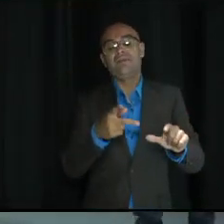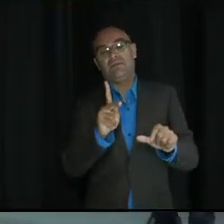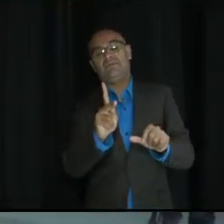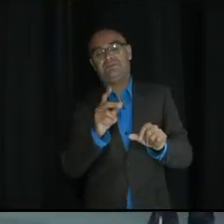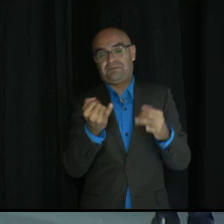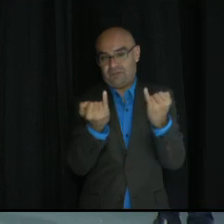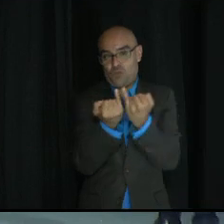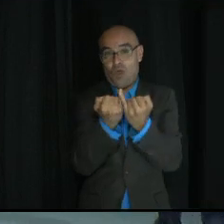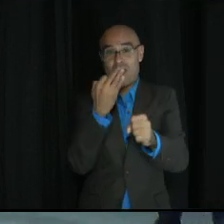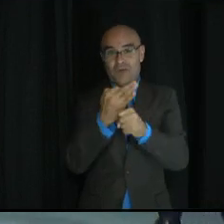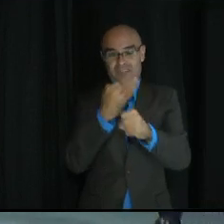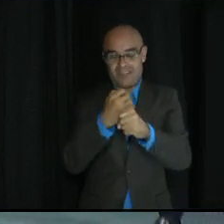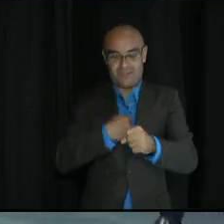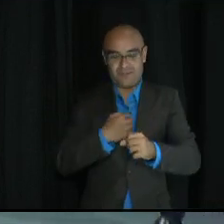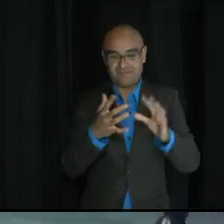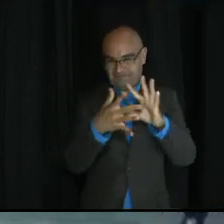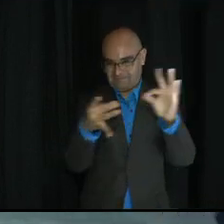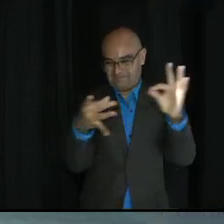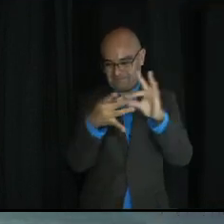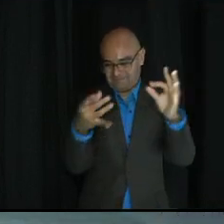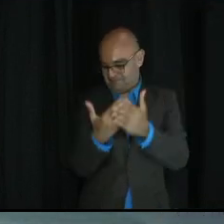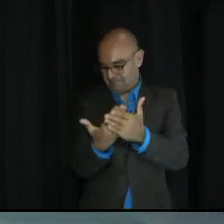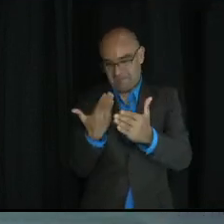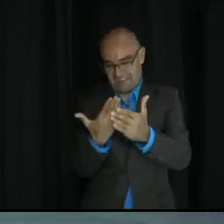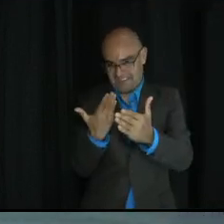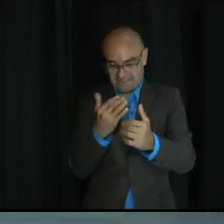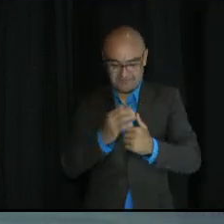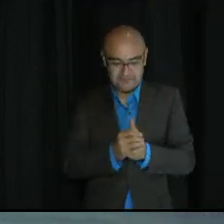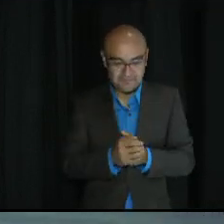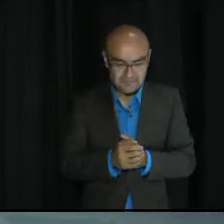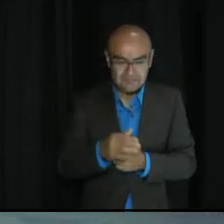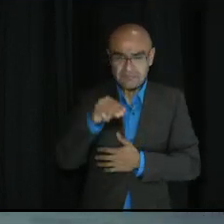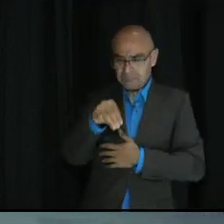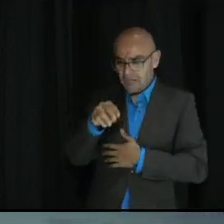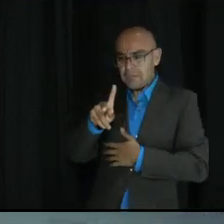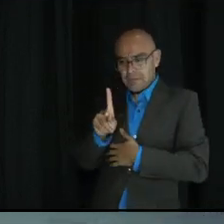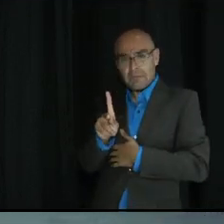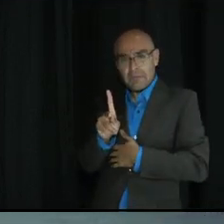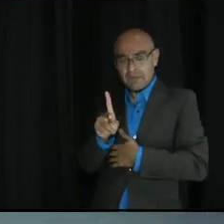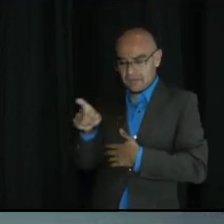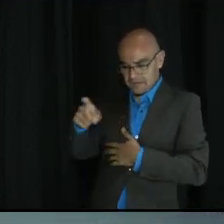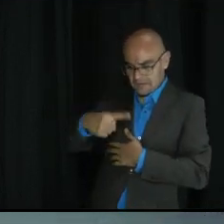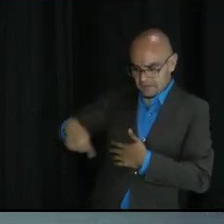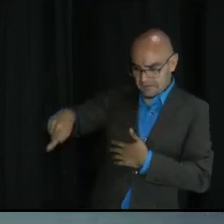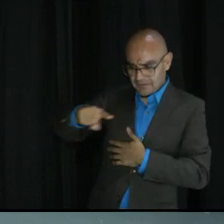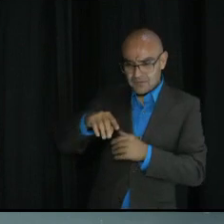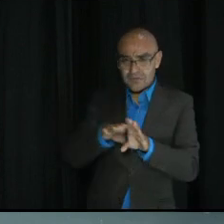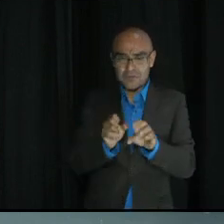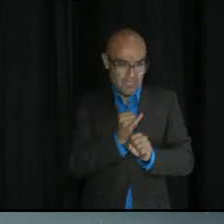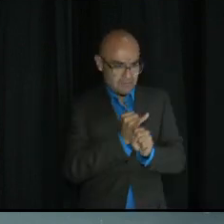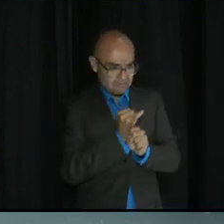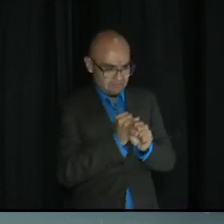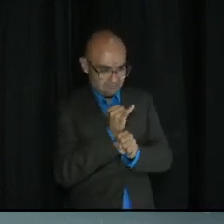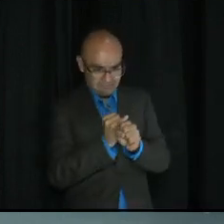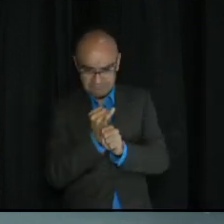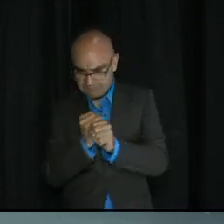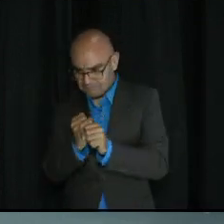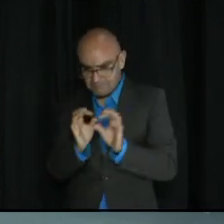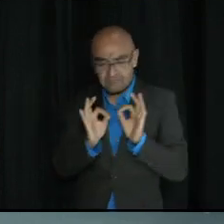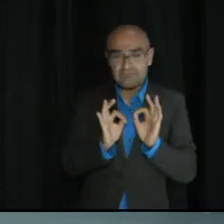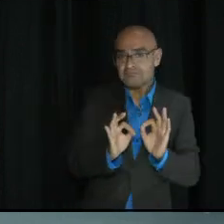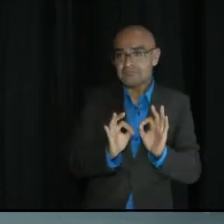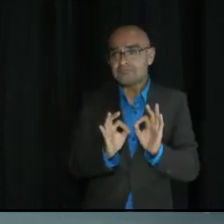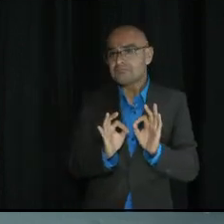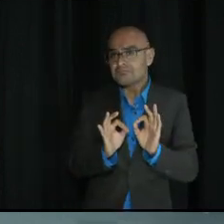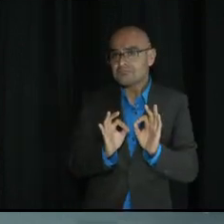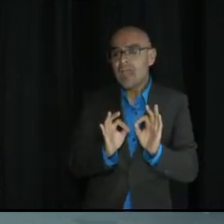Les comentaba, pues ya una vez que el Ministerio Público lleva a cabo estos actos de investigación, pues lo más